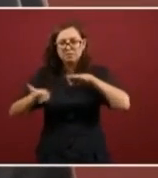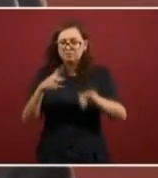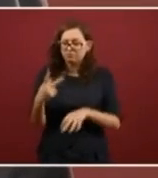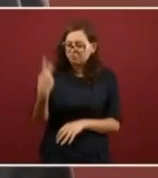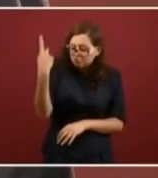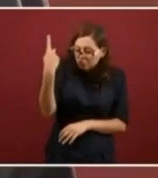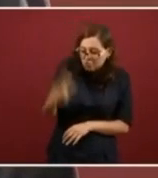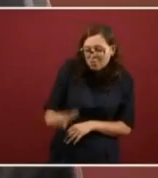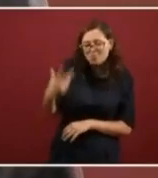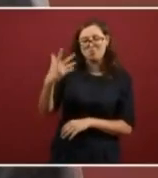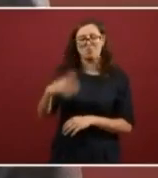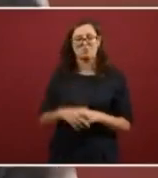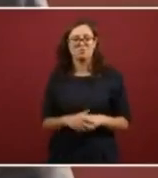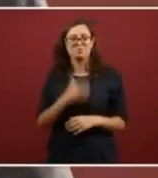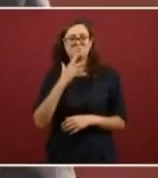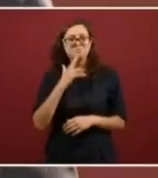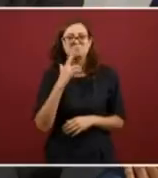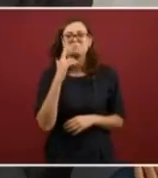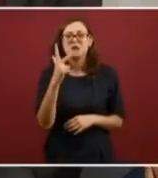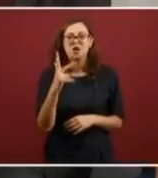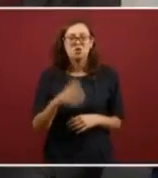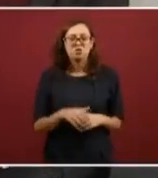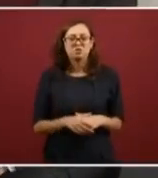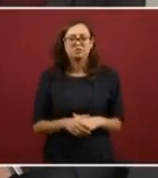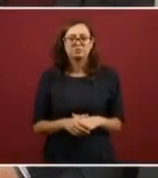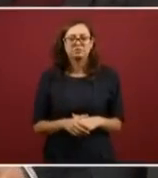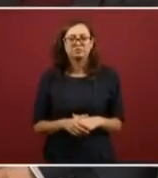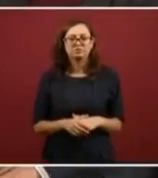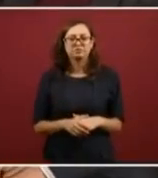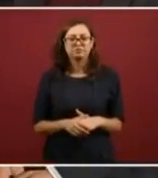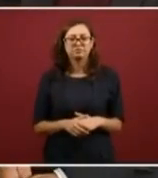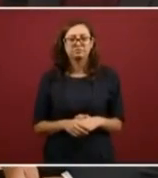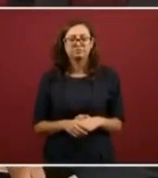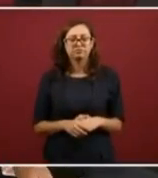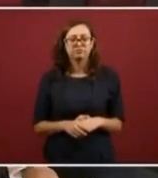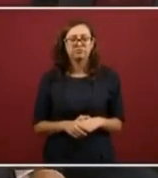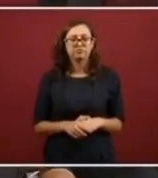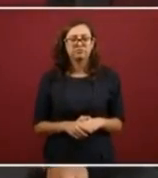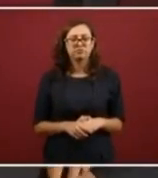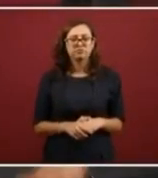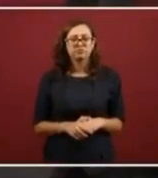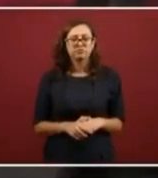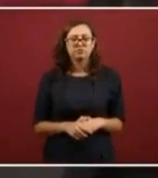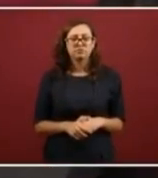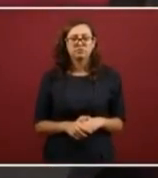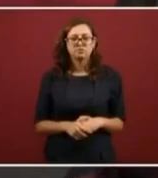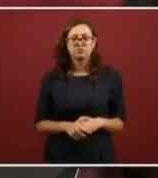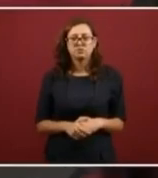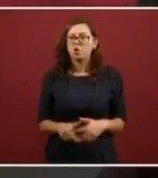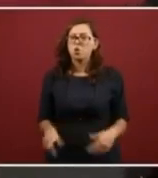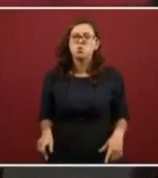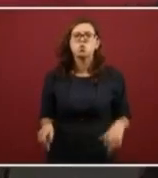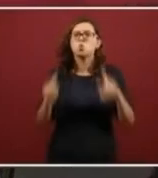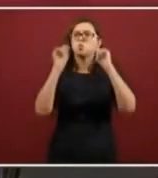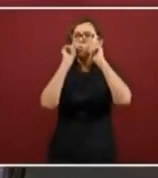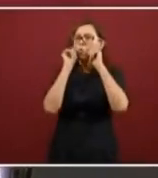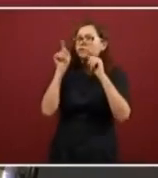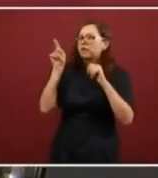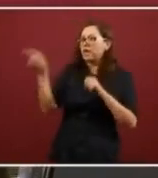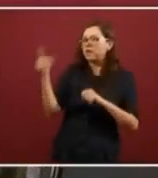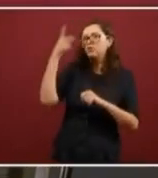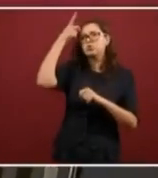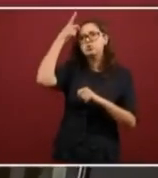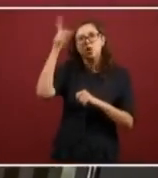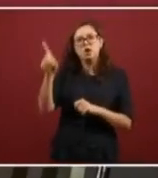aunque sea el productor de 100, 200, 300 hectáreas.